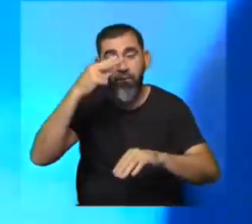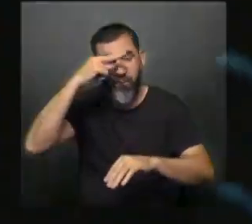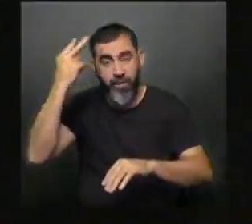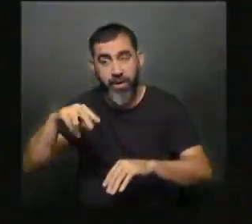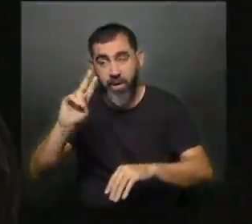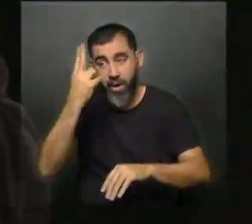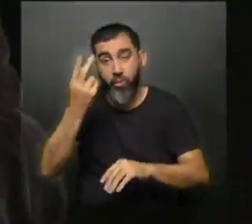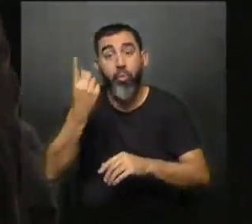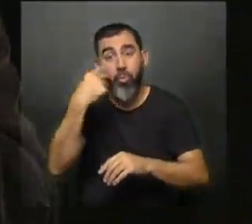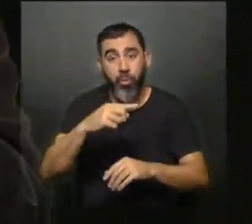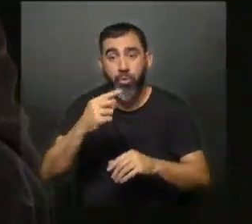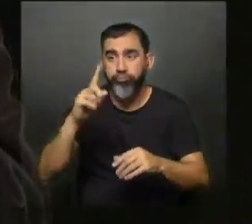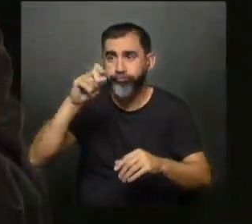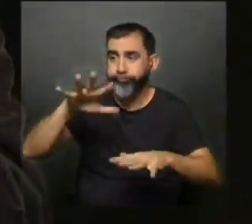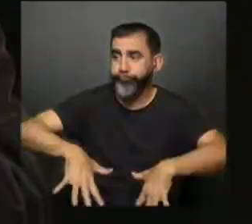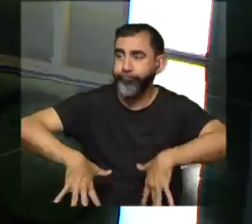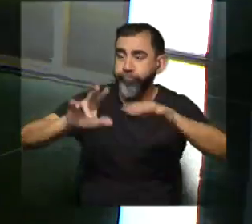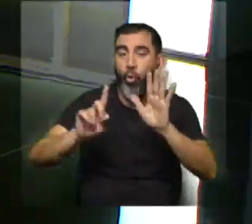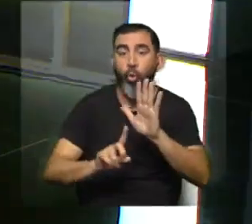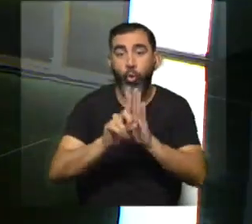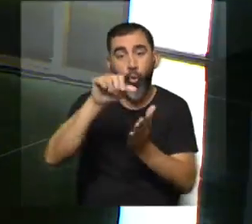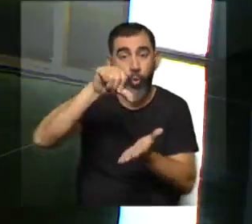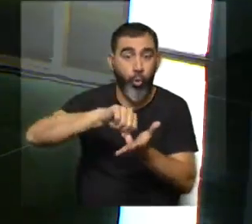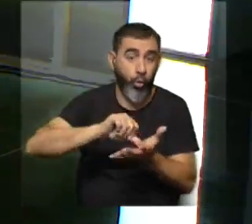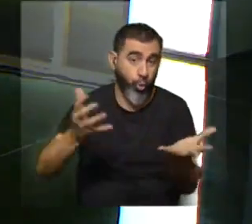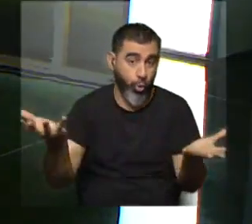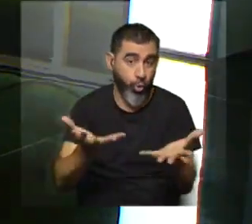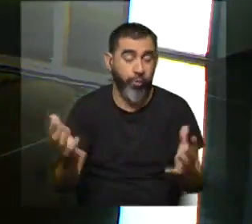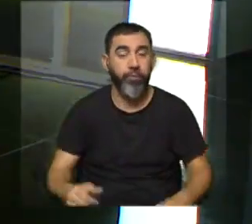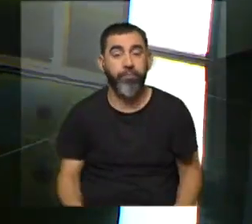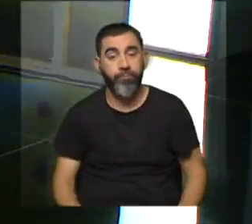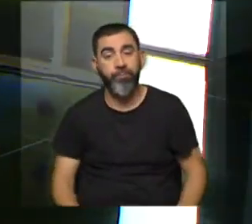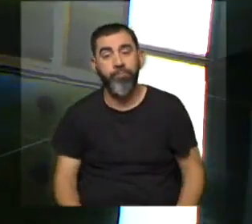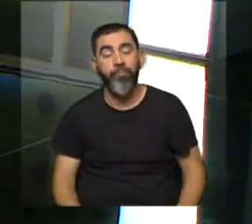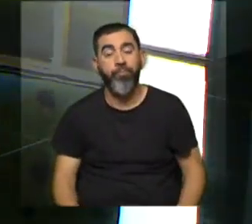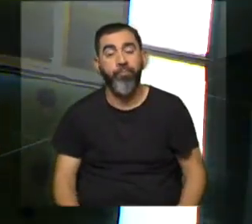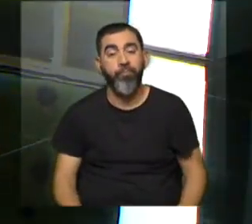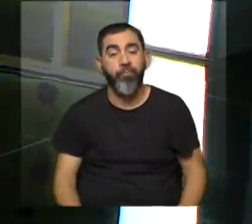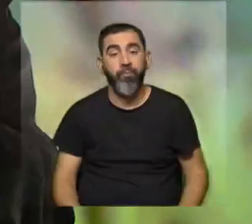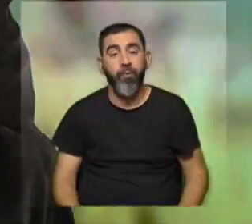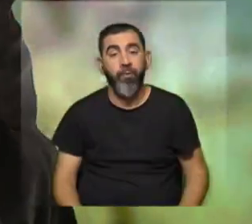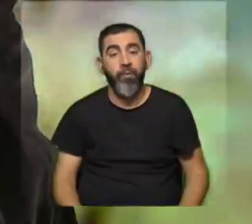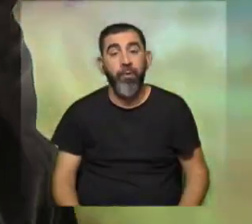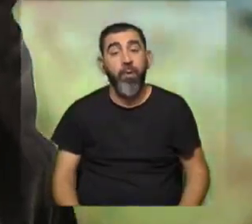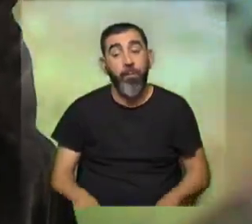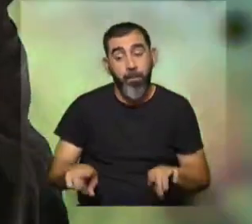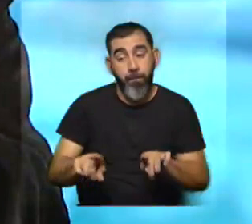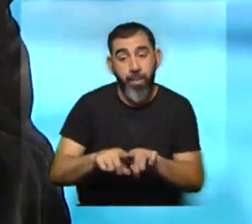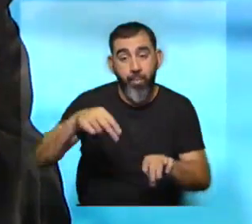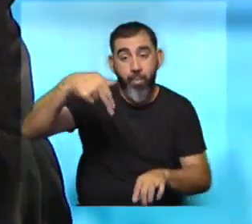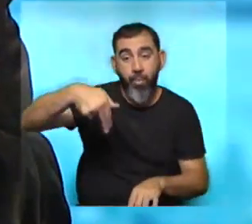en Uruguay, por eso tenemos las inundaciones que tenemos en el norte del país. Pero, ¿qué pasa? Ese mismo